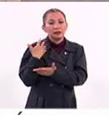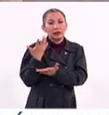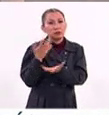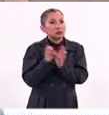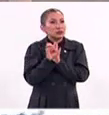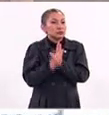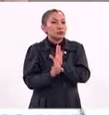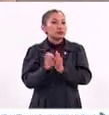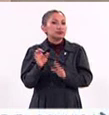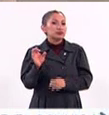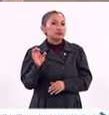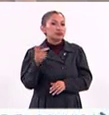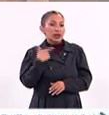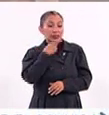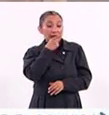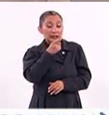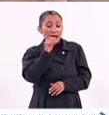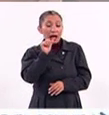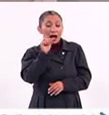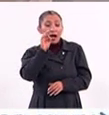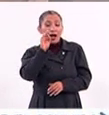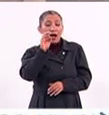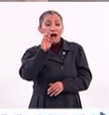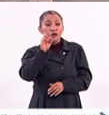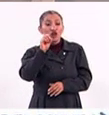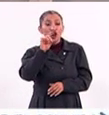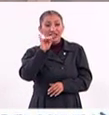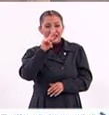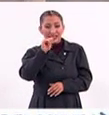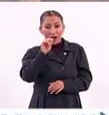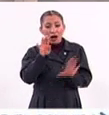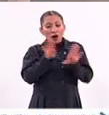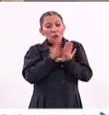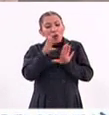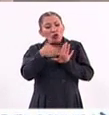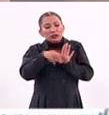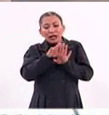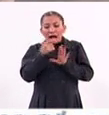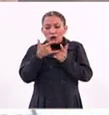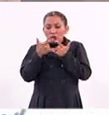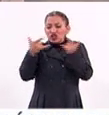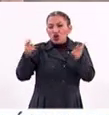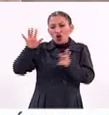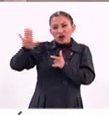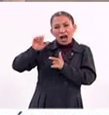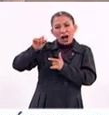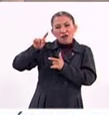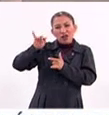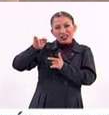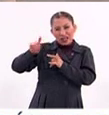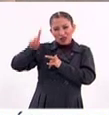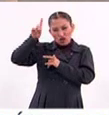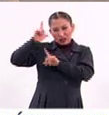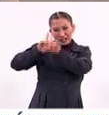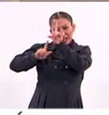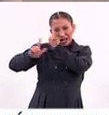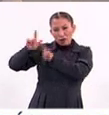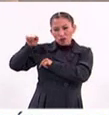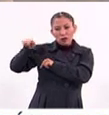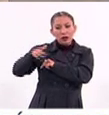el caso de que también menciona Afrodita, buscar como esas raíces de Afrodita, ¿no? Y entonces a la